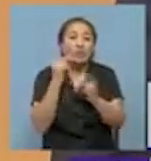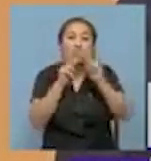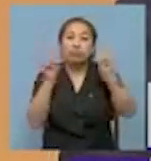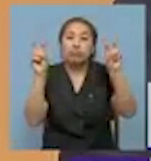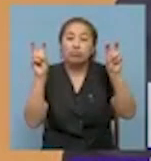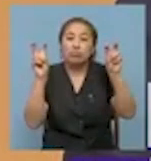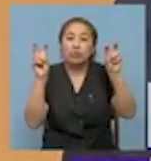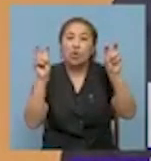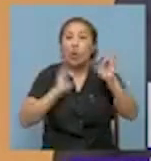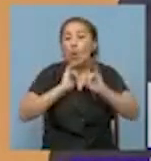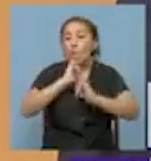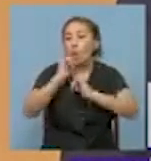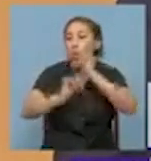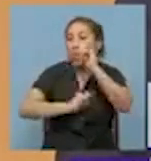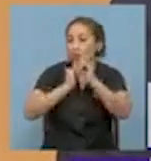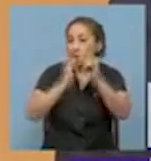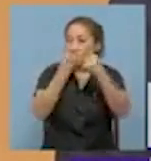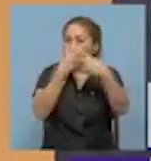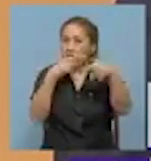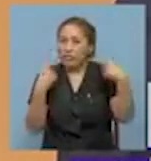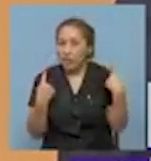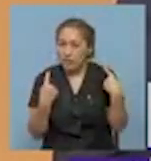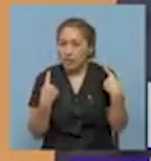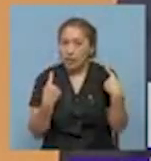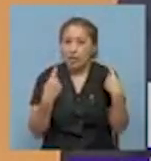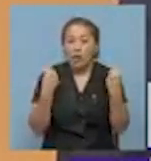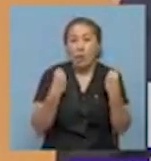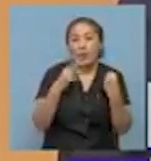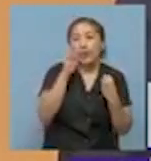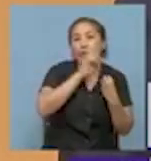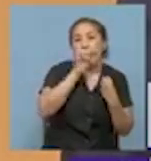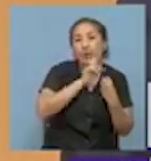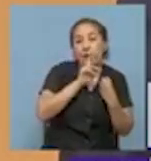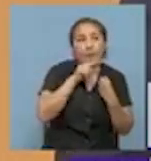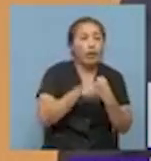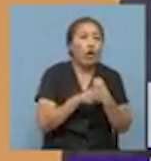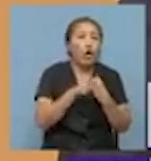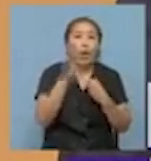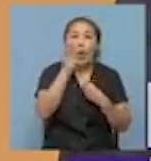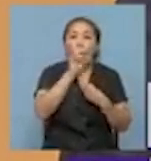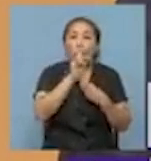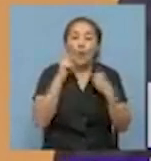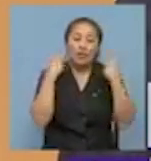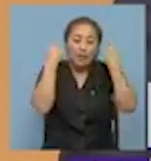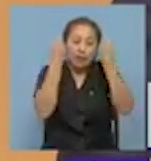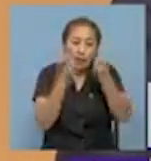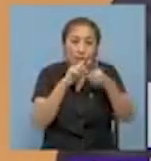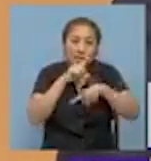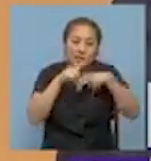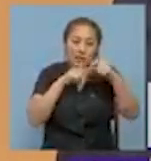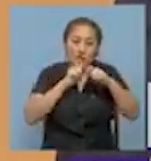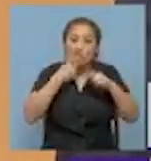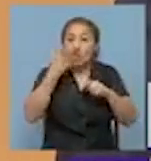un cuento diferente hacer un cuento con rapunzel transexual caperucita roja lesbiana